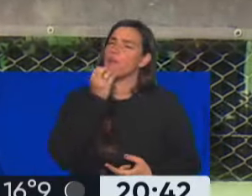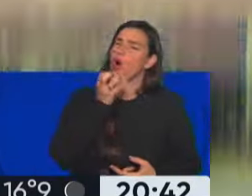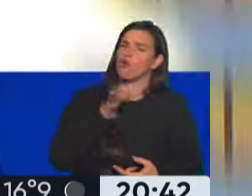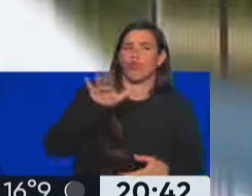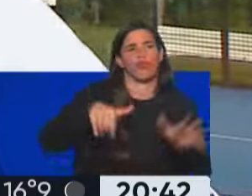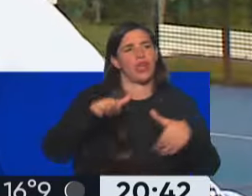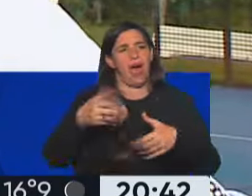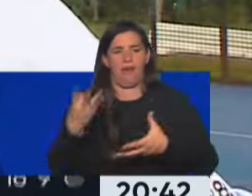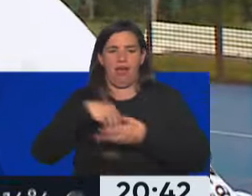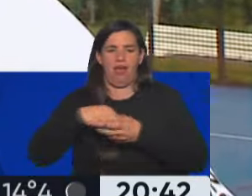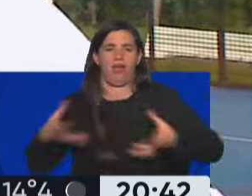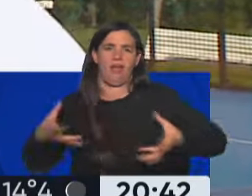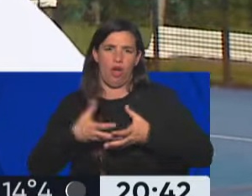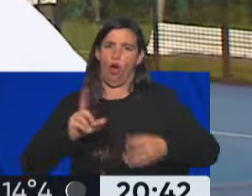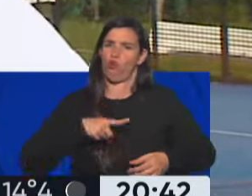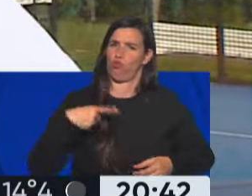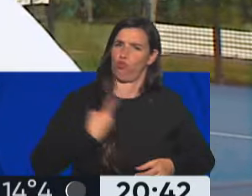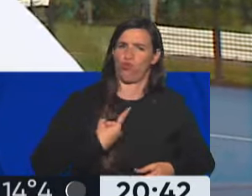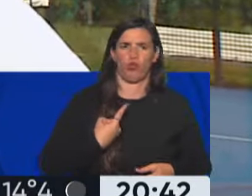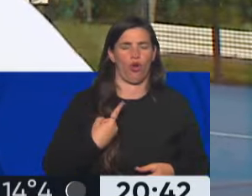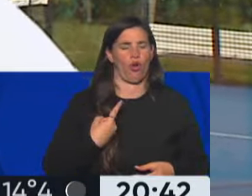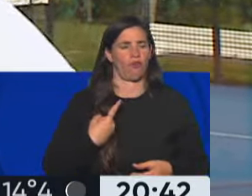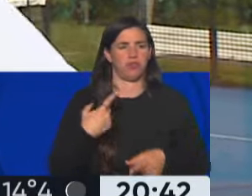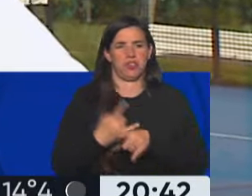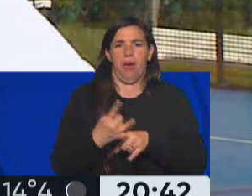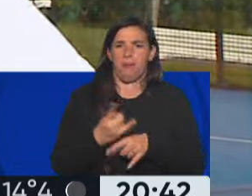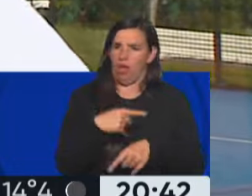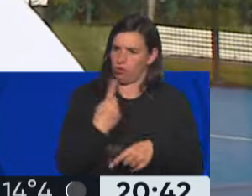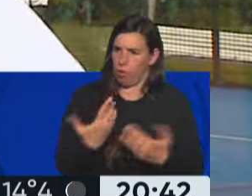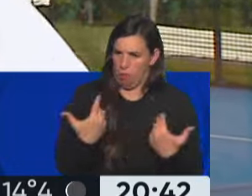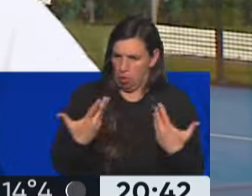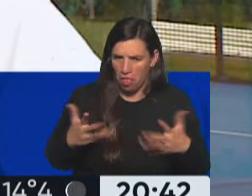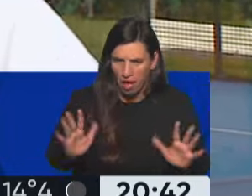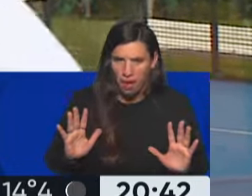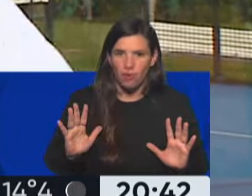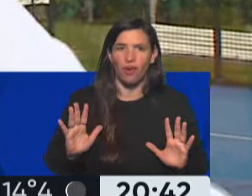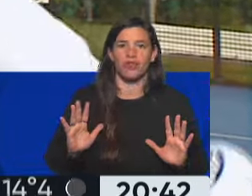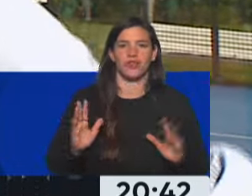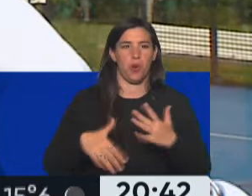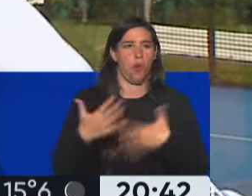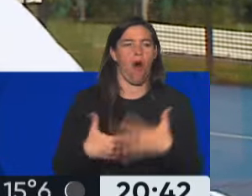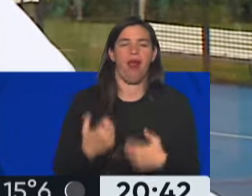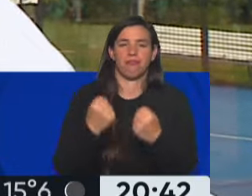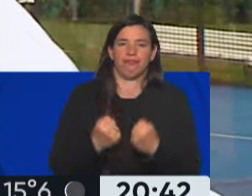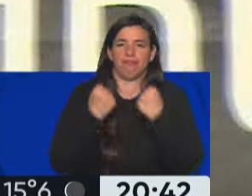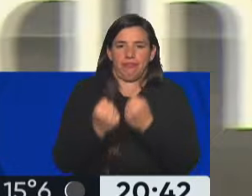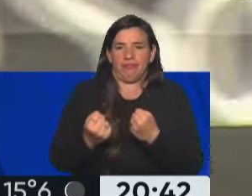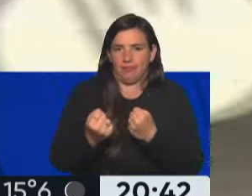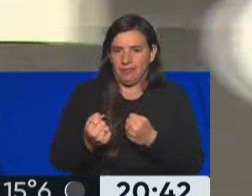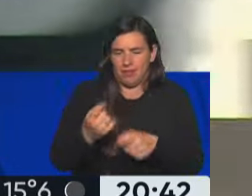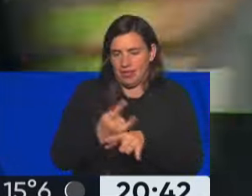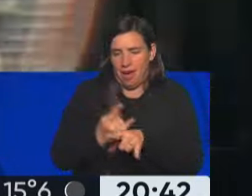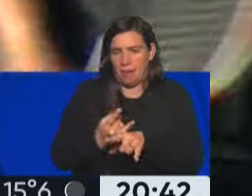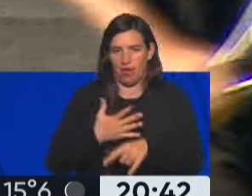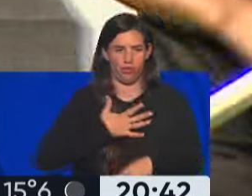orgullo y siempre uno trata de estar a disposición y tratar de dar su mejor versión en todo lo que se pueda, ya sea fuera, dentro de la cancha, así que de mi parte